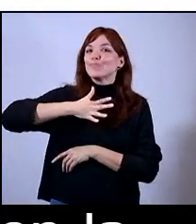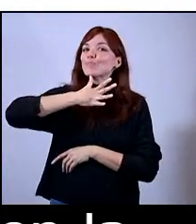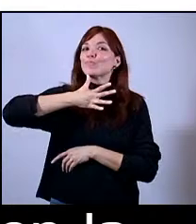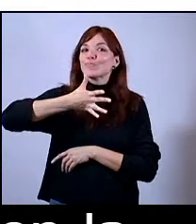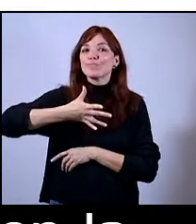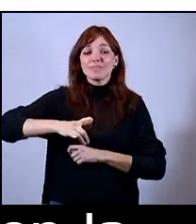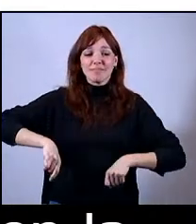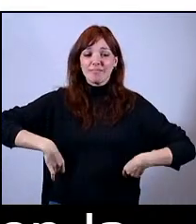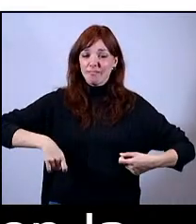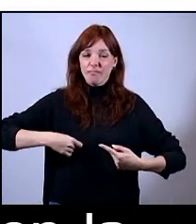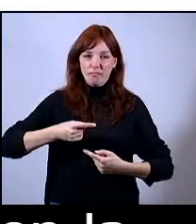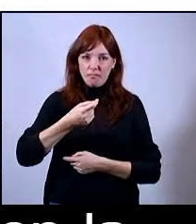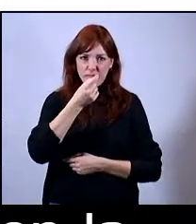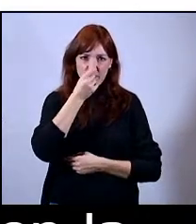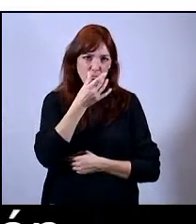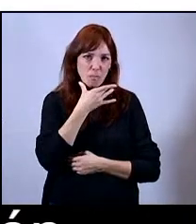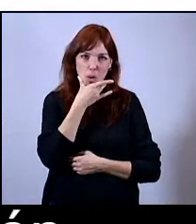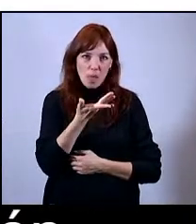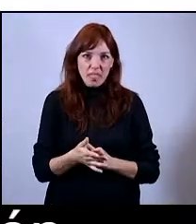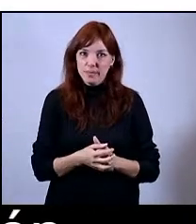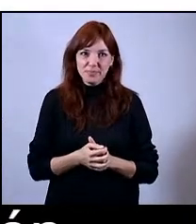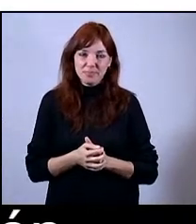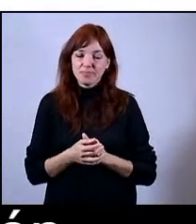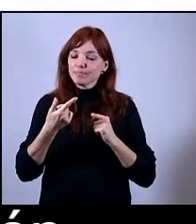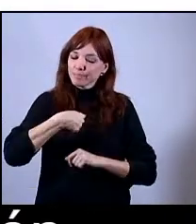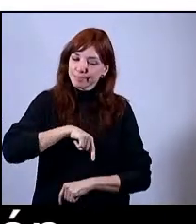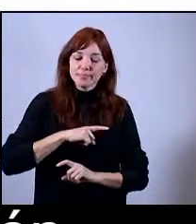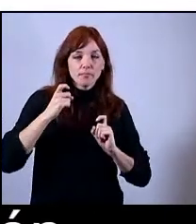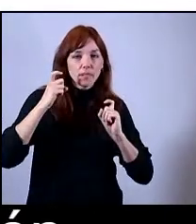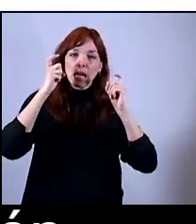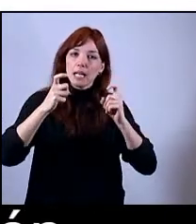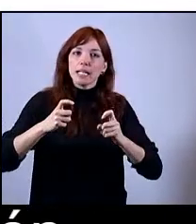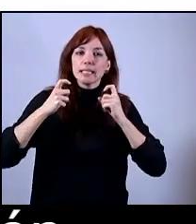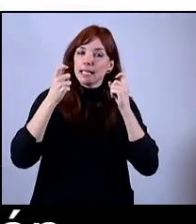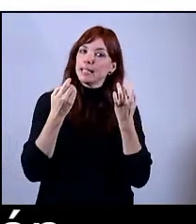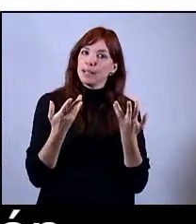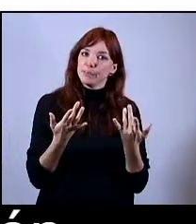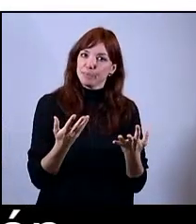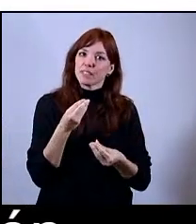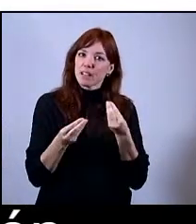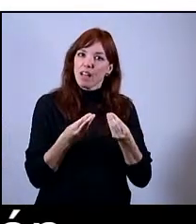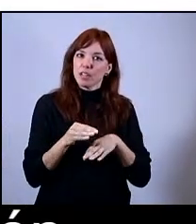ejecución irrisorios, que estamos intentando solventar.